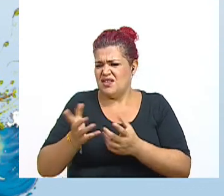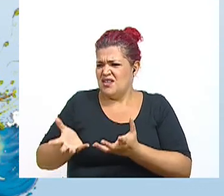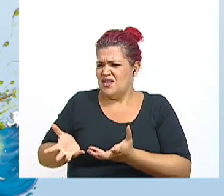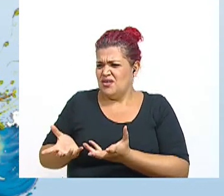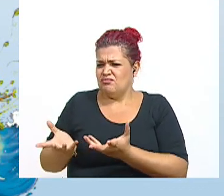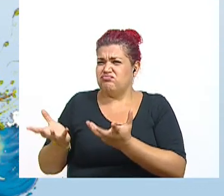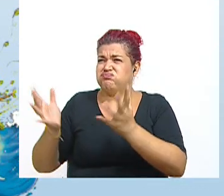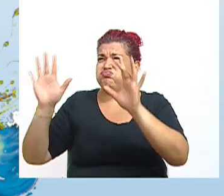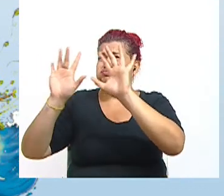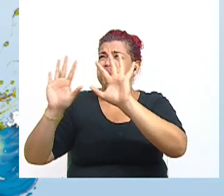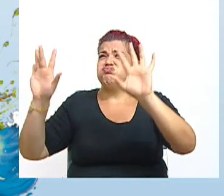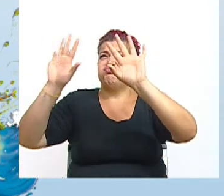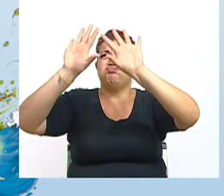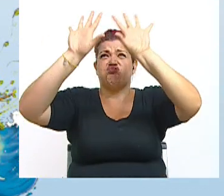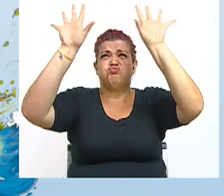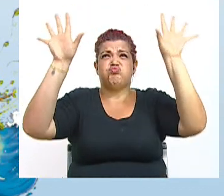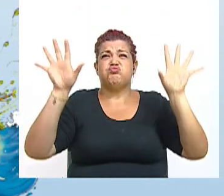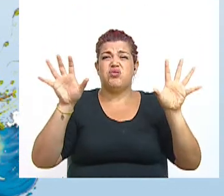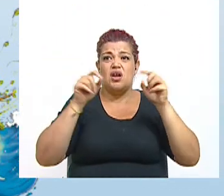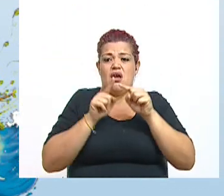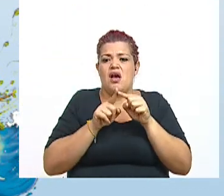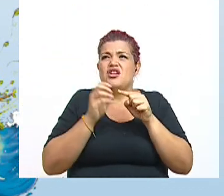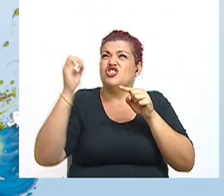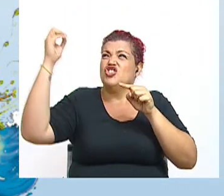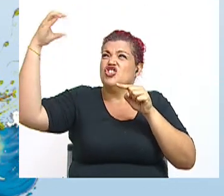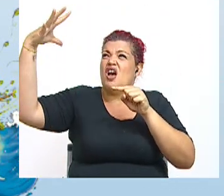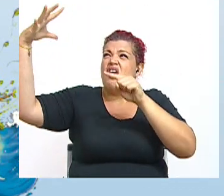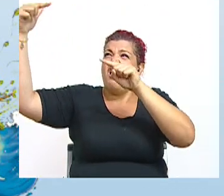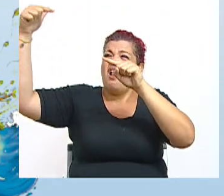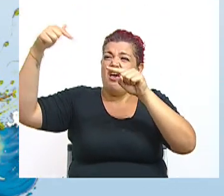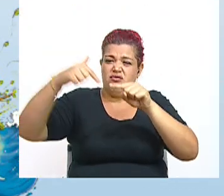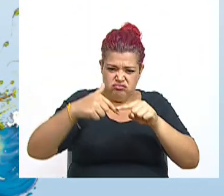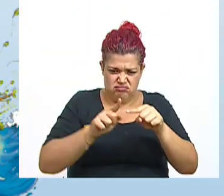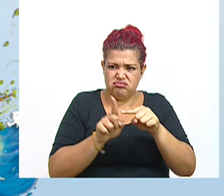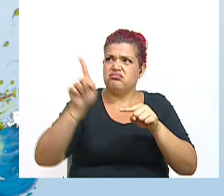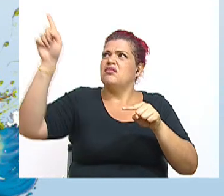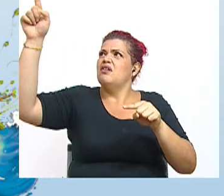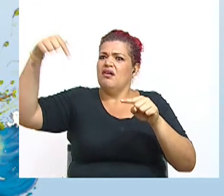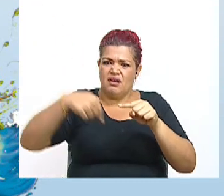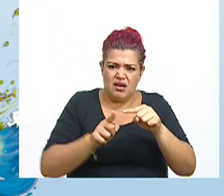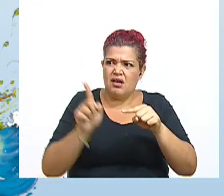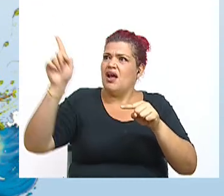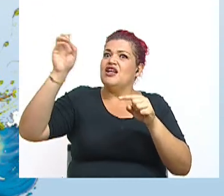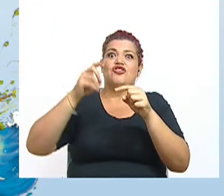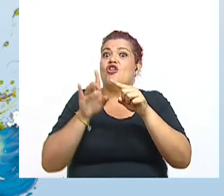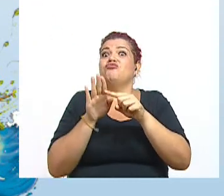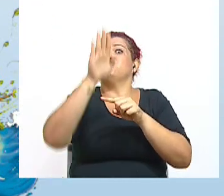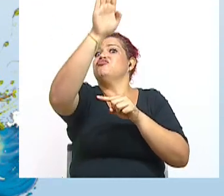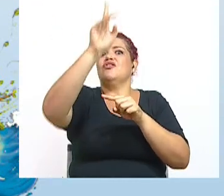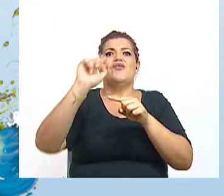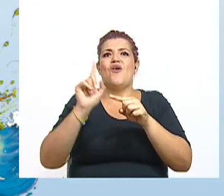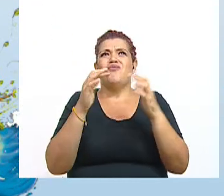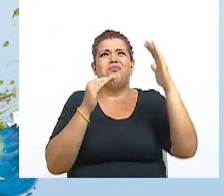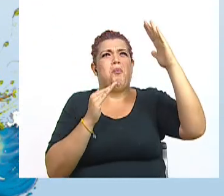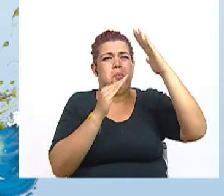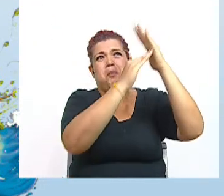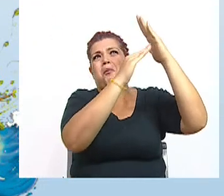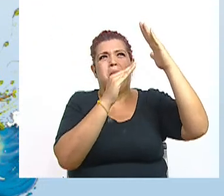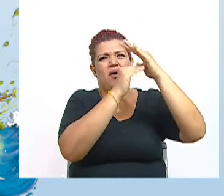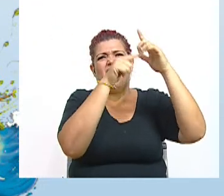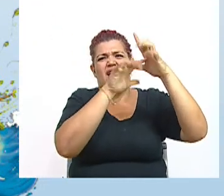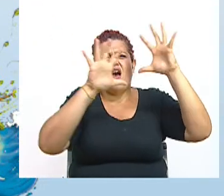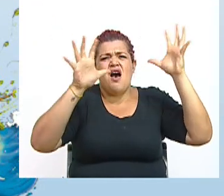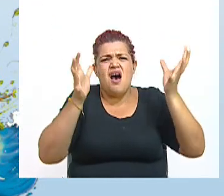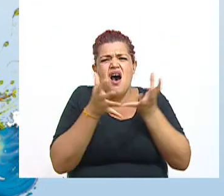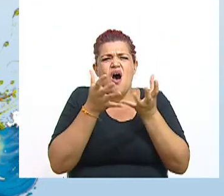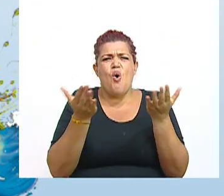calentamiento global, y esto también incide directamente en que aumente la cantidad de fenómenos climáticos extremos. Así